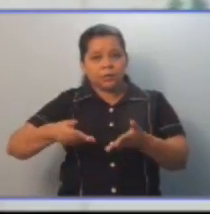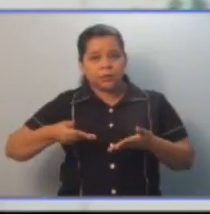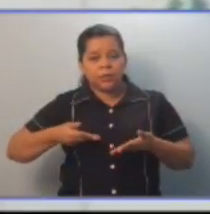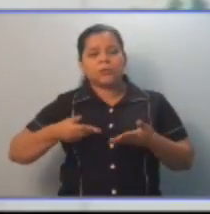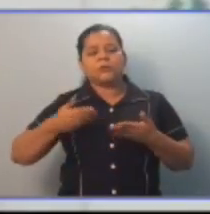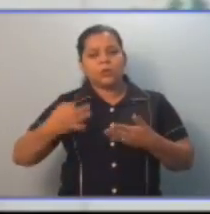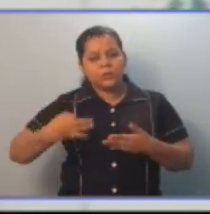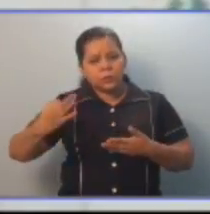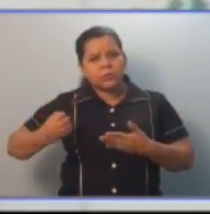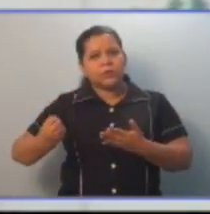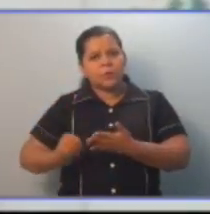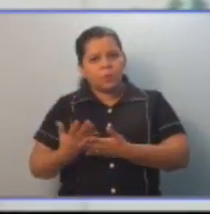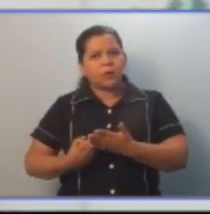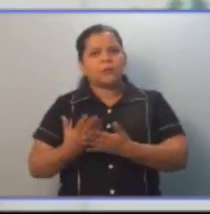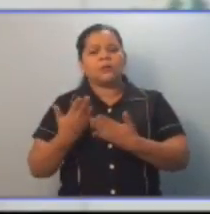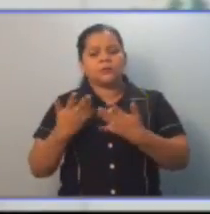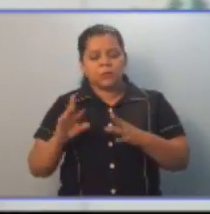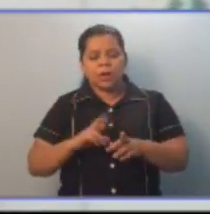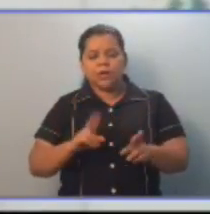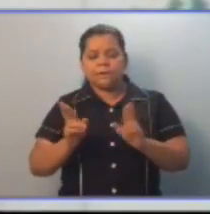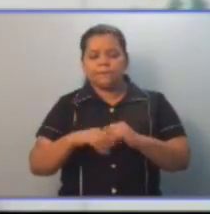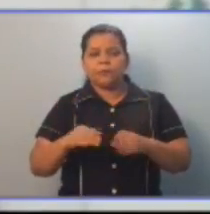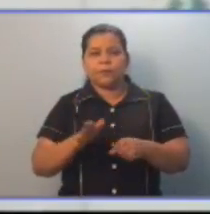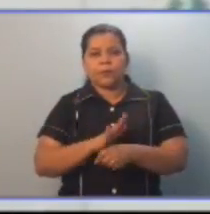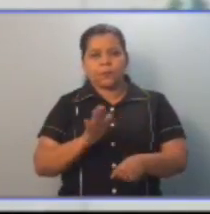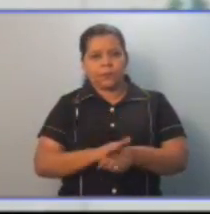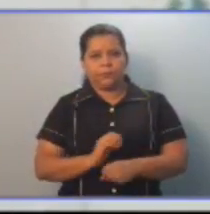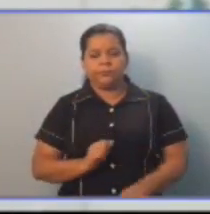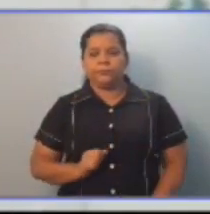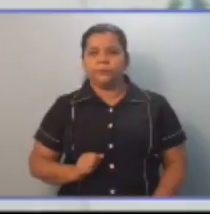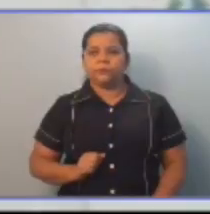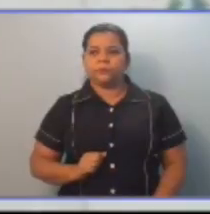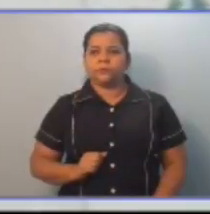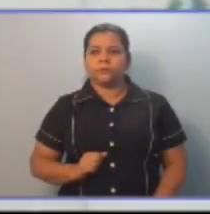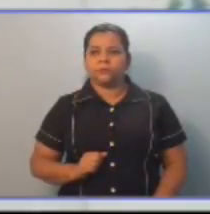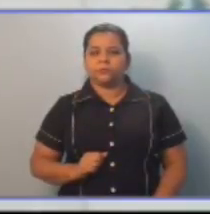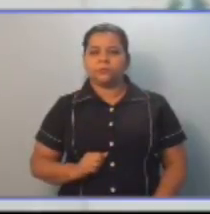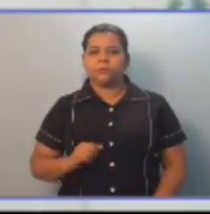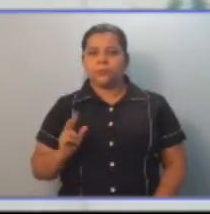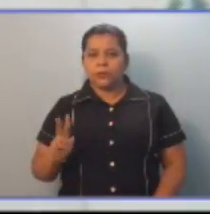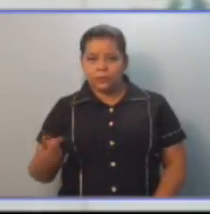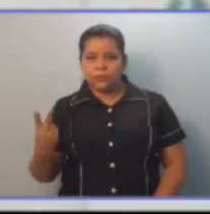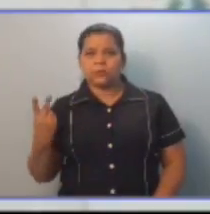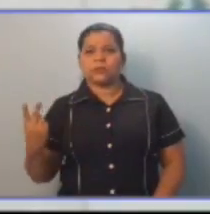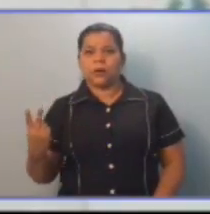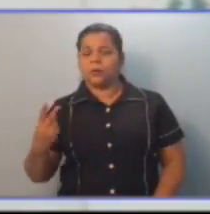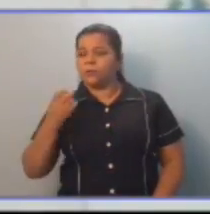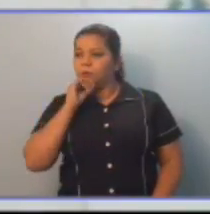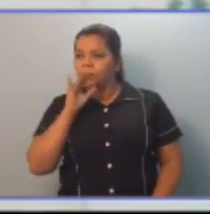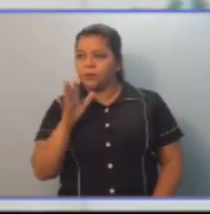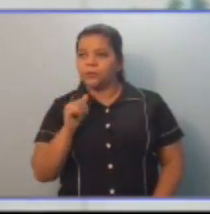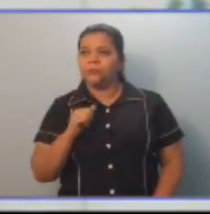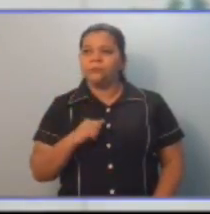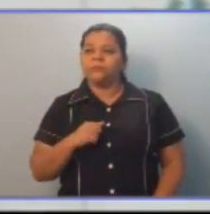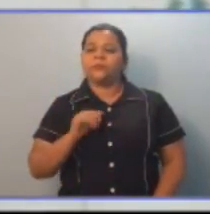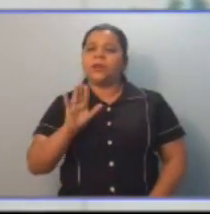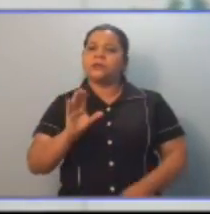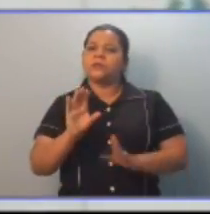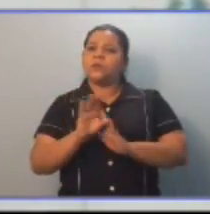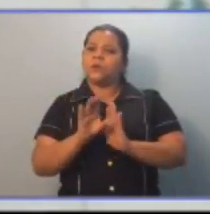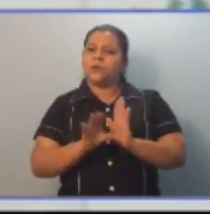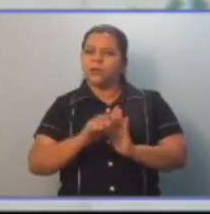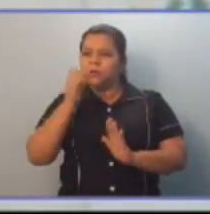que modernizar y reformar por completo las que hayan que reformarse. La número 2 dice, desde su currículum personal y profesional, que